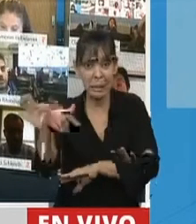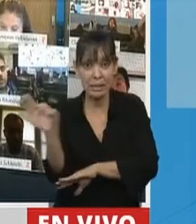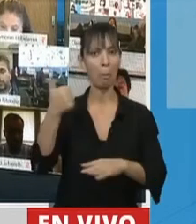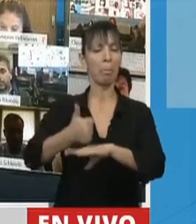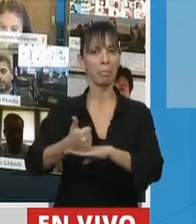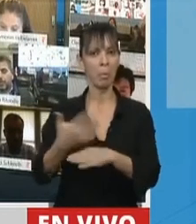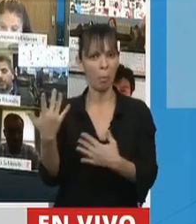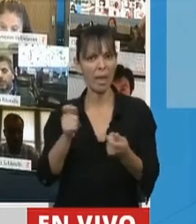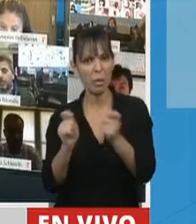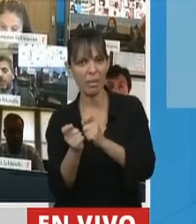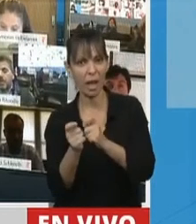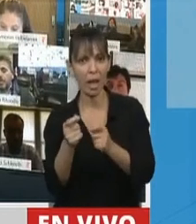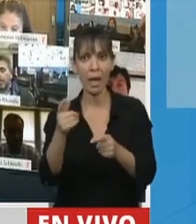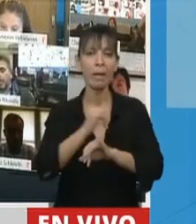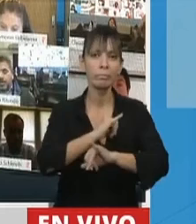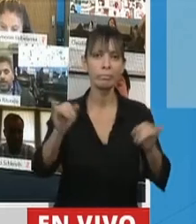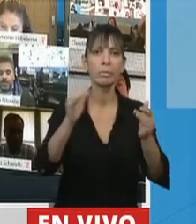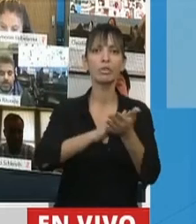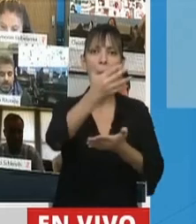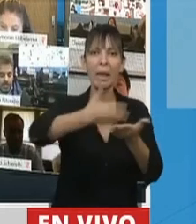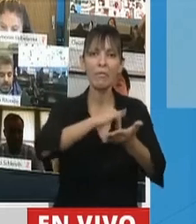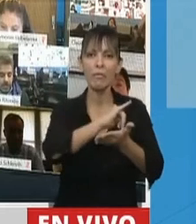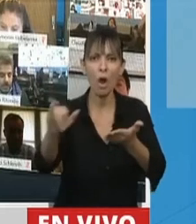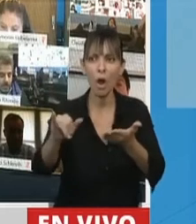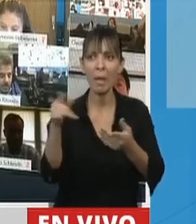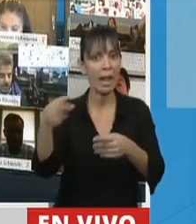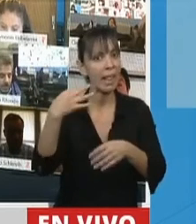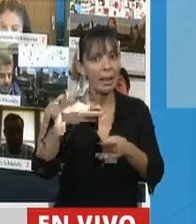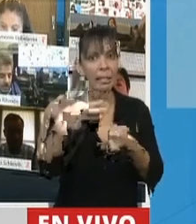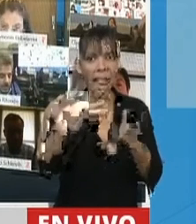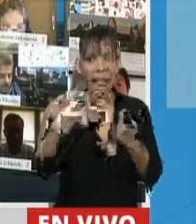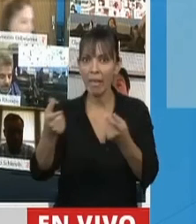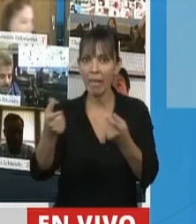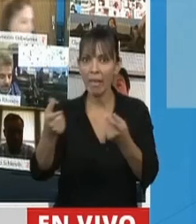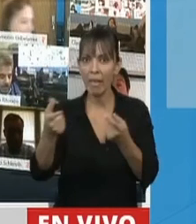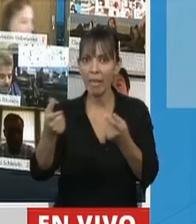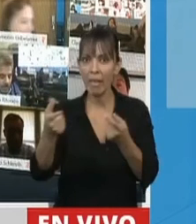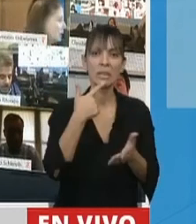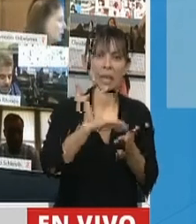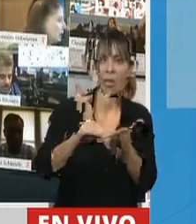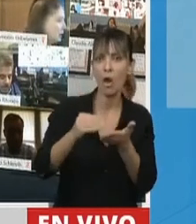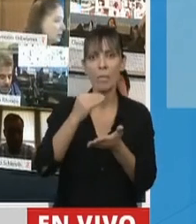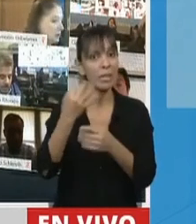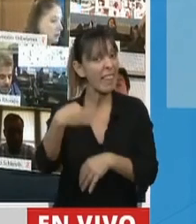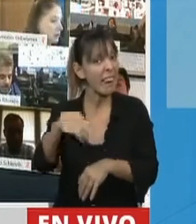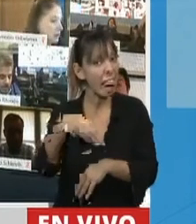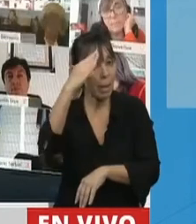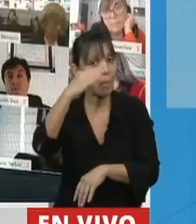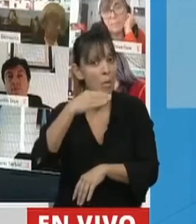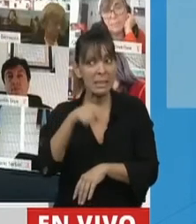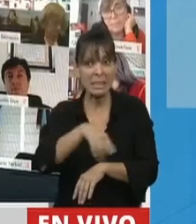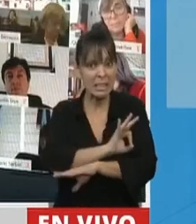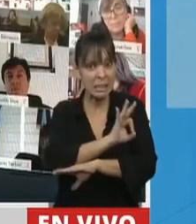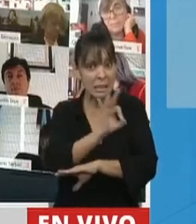constitucional, siquiera de venir a rendir el informe que le debe alternativamente a cada una de las cámaras del Congreso todos los meses, es